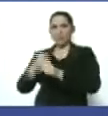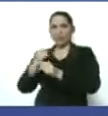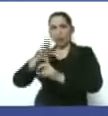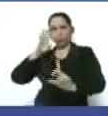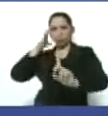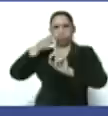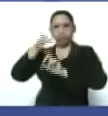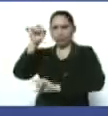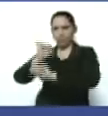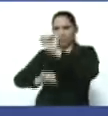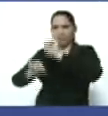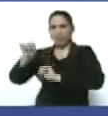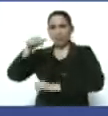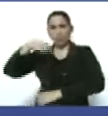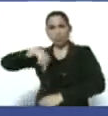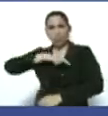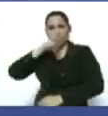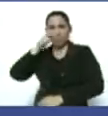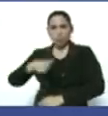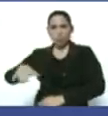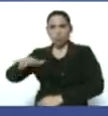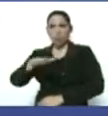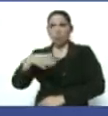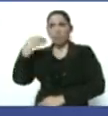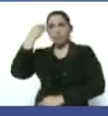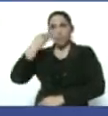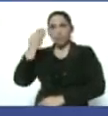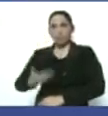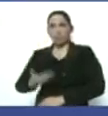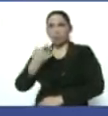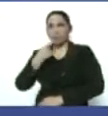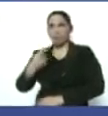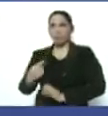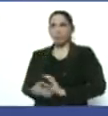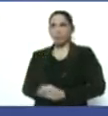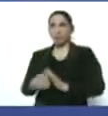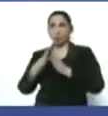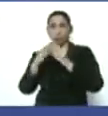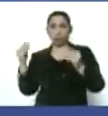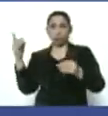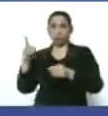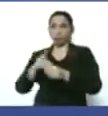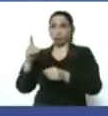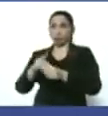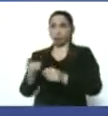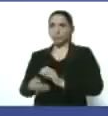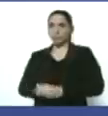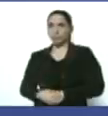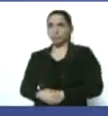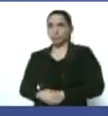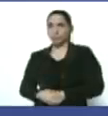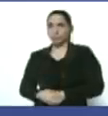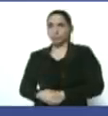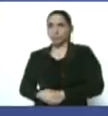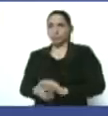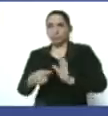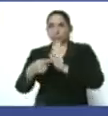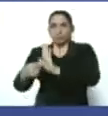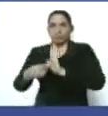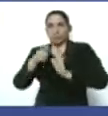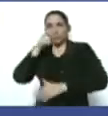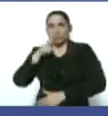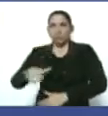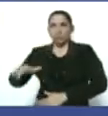defensa de nuestro pueblo. Yo creo que es importante destacar en todos los datos que ha mostrado a la población